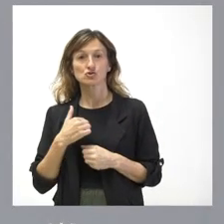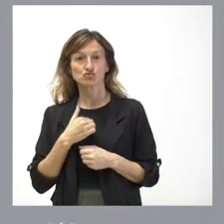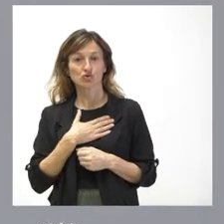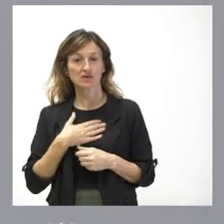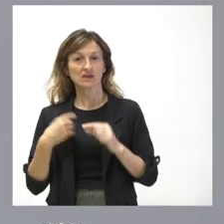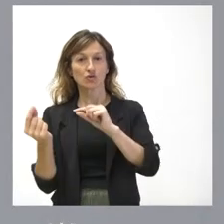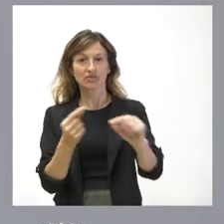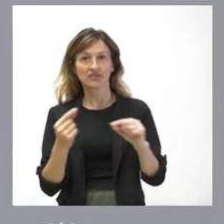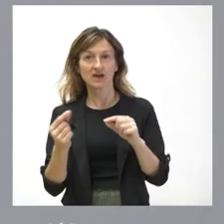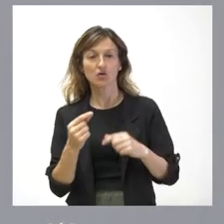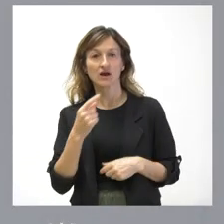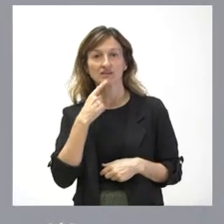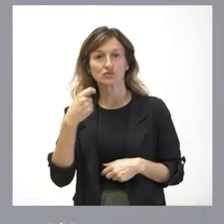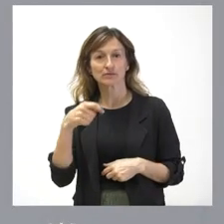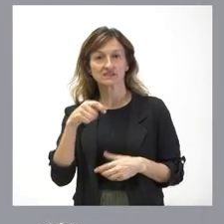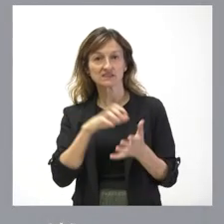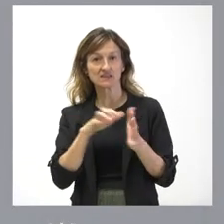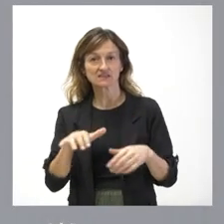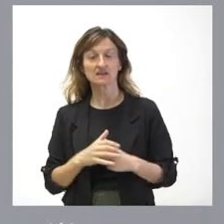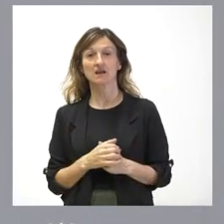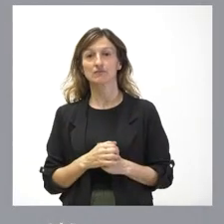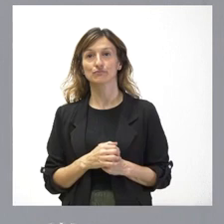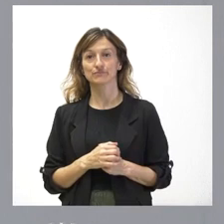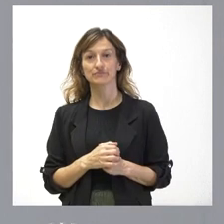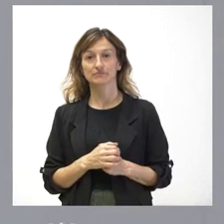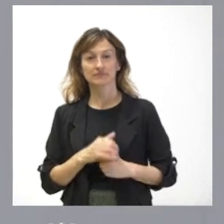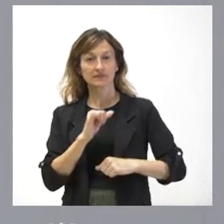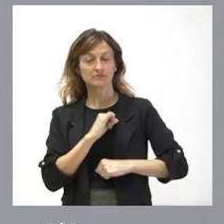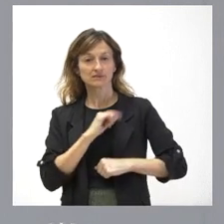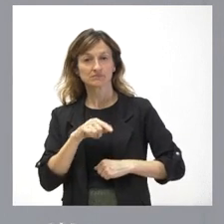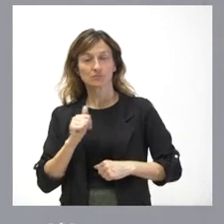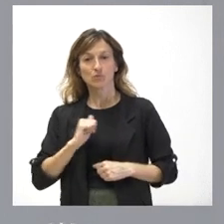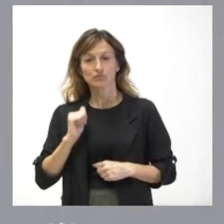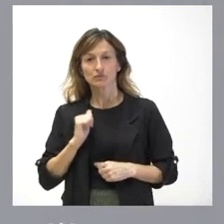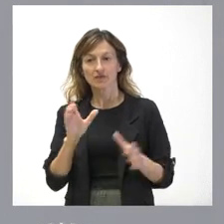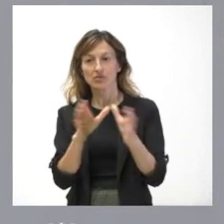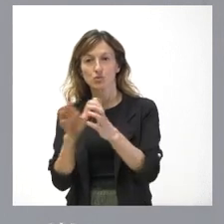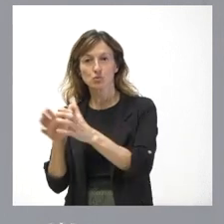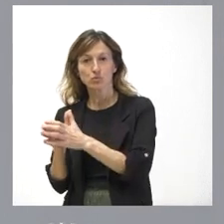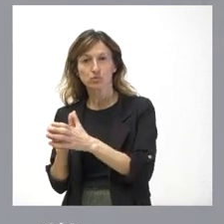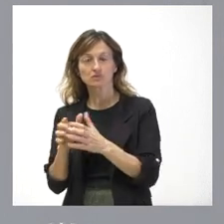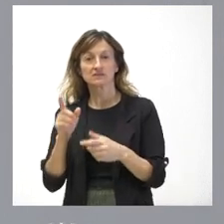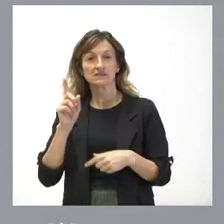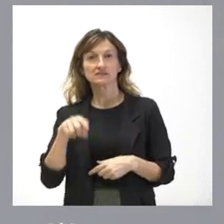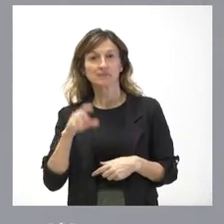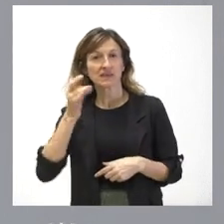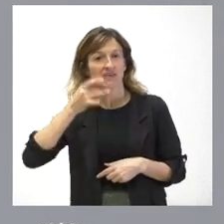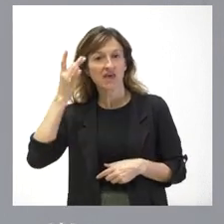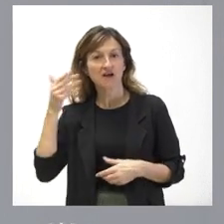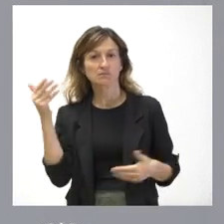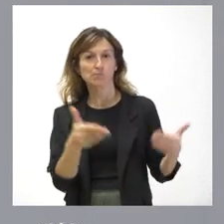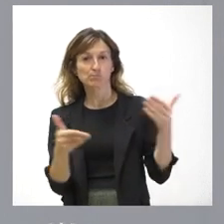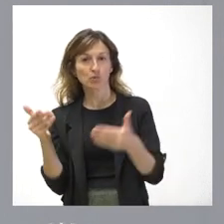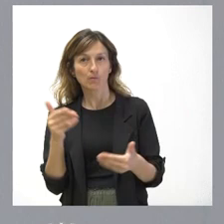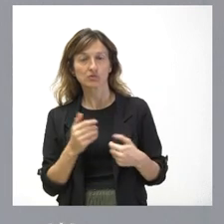dialogar como ha dicho el presidente de la junta de Castilla de León y por tanto vamos a dar también la oportunidad a los grupos para que presenten sus iniciativas y sus propuestas no se